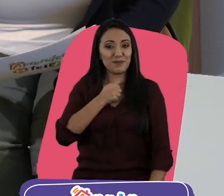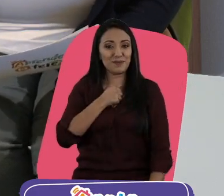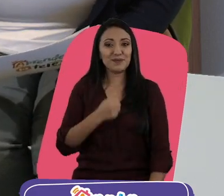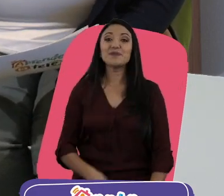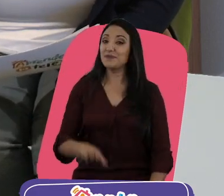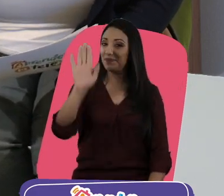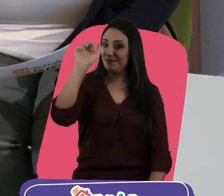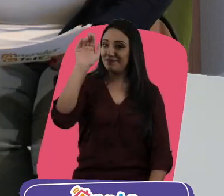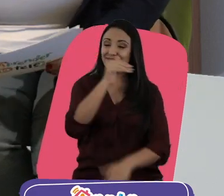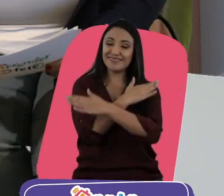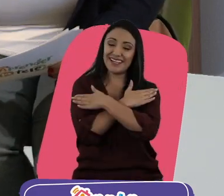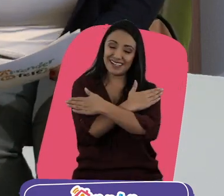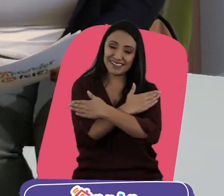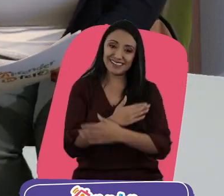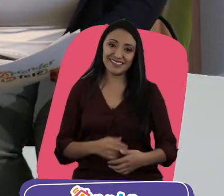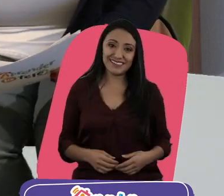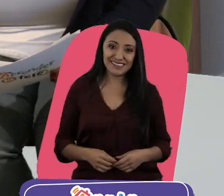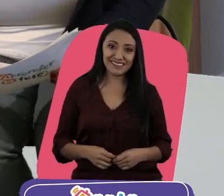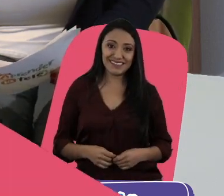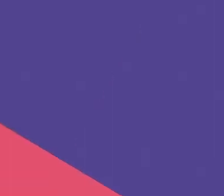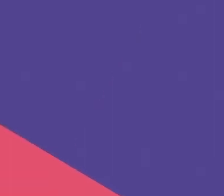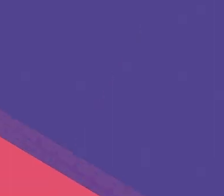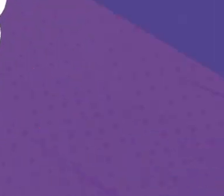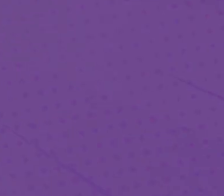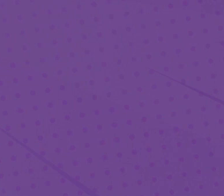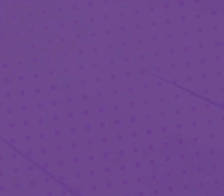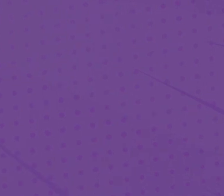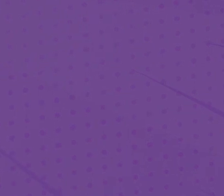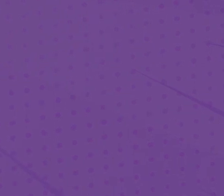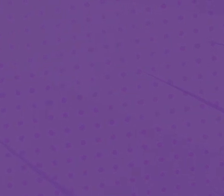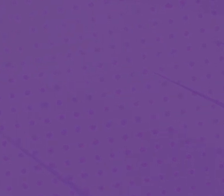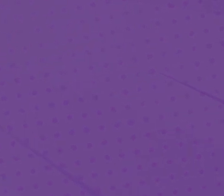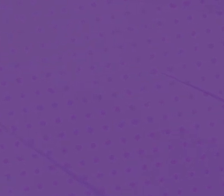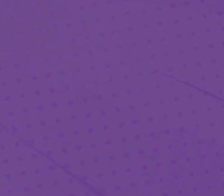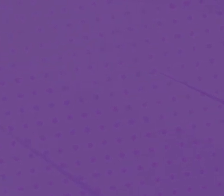identifica. Recuérdenlo, chicos. Un abrazo.